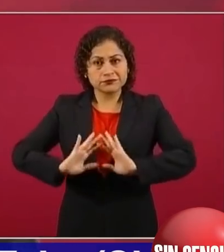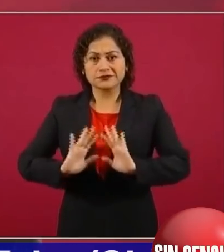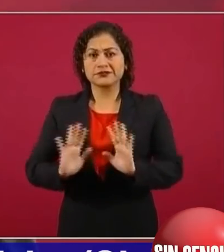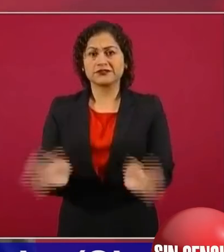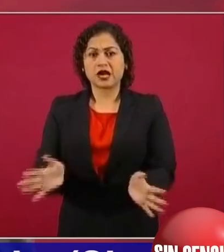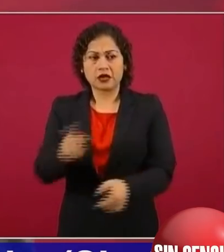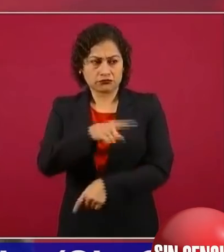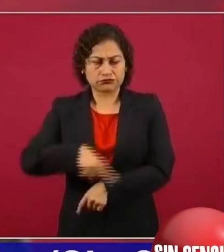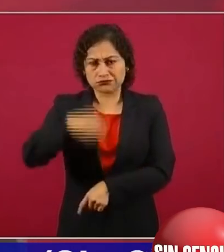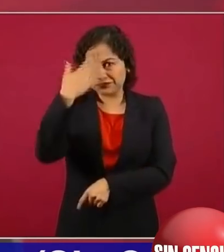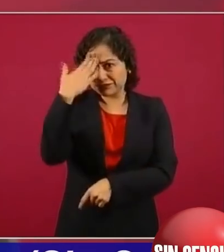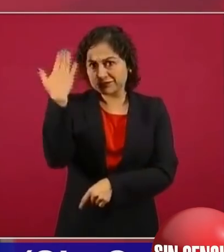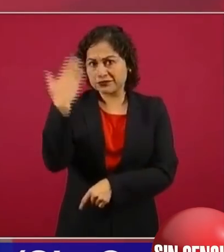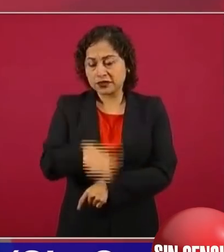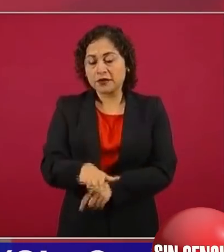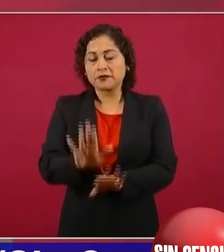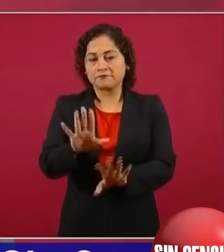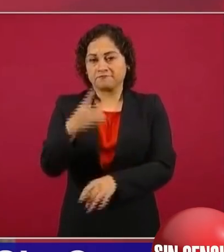Va a ser